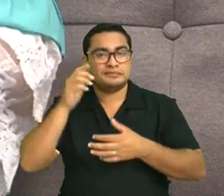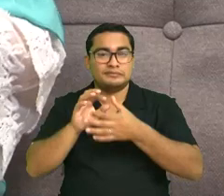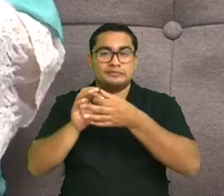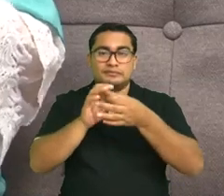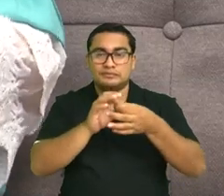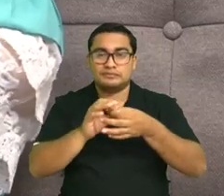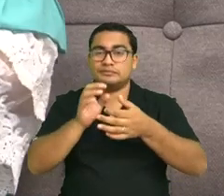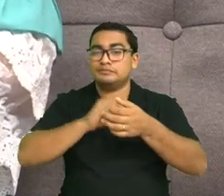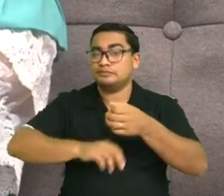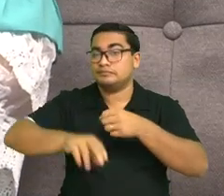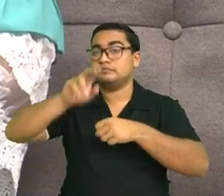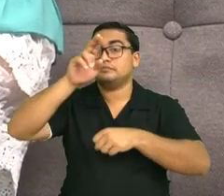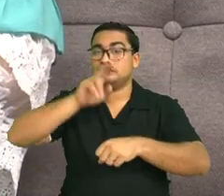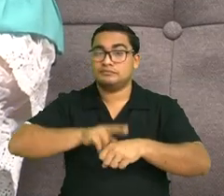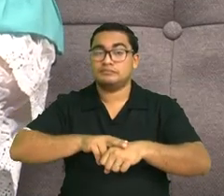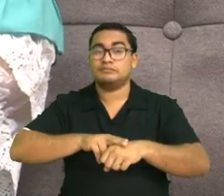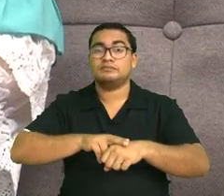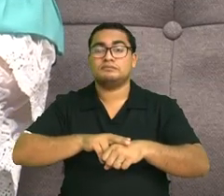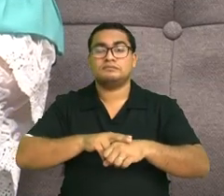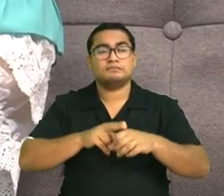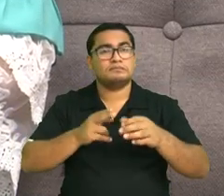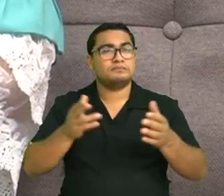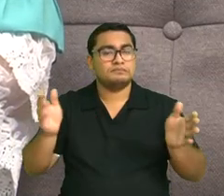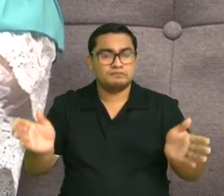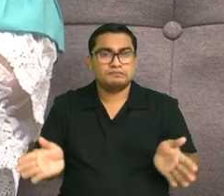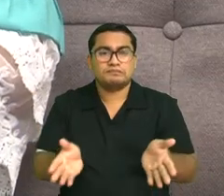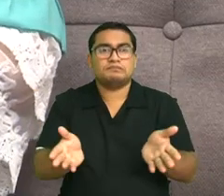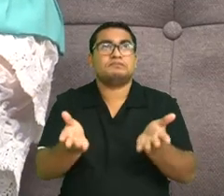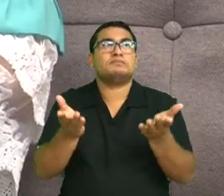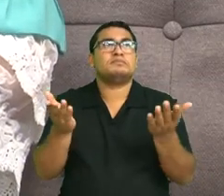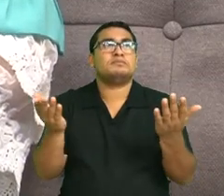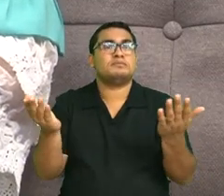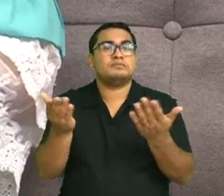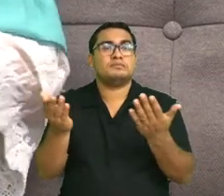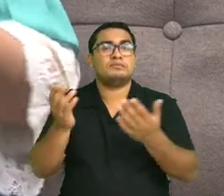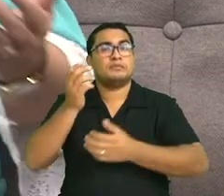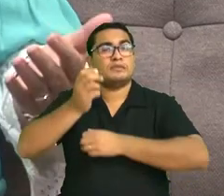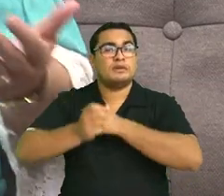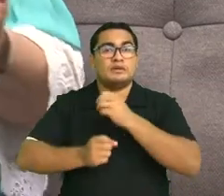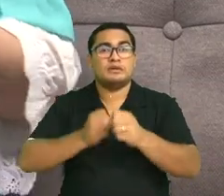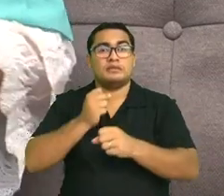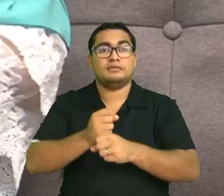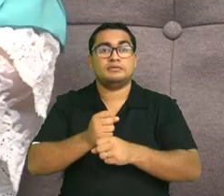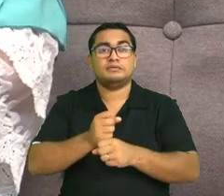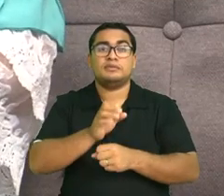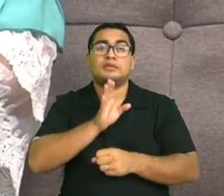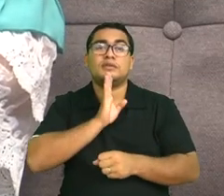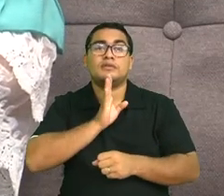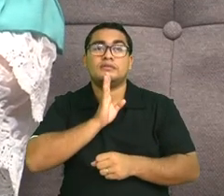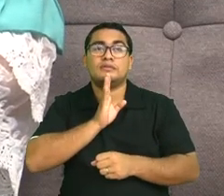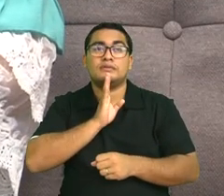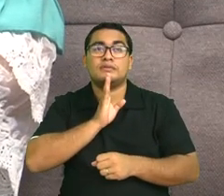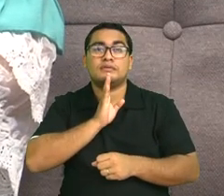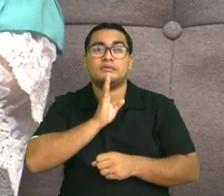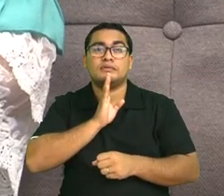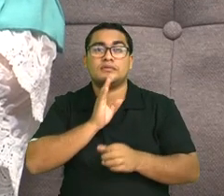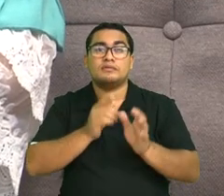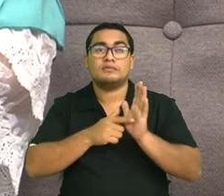Nacional viene promoviendo a lo largo de todos estos años. Estamos hablando que